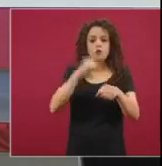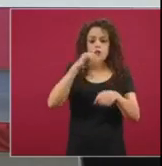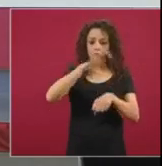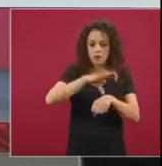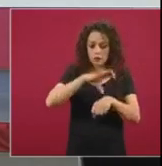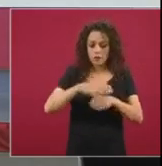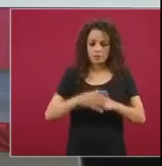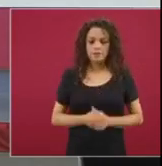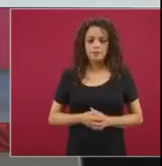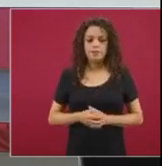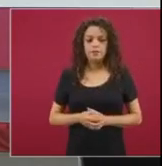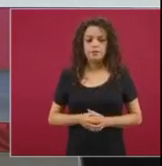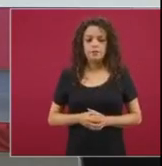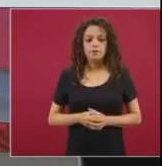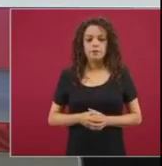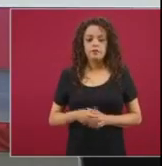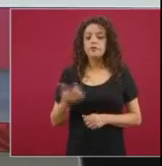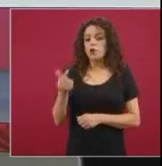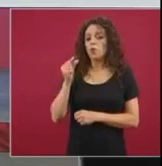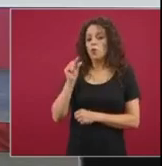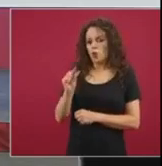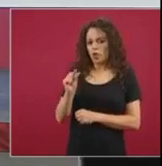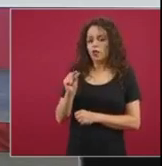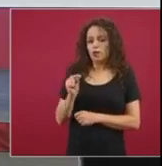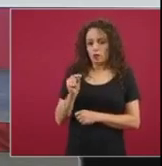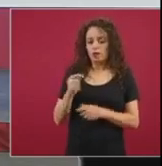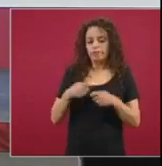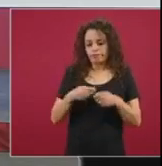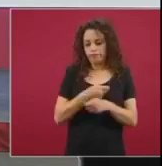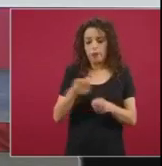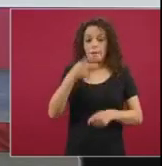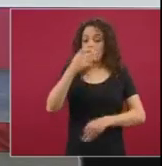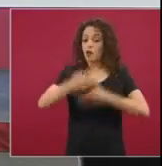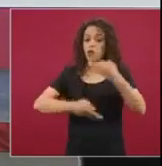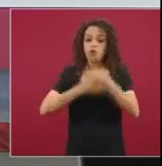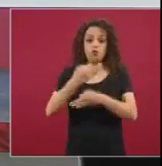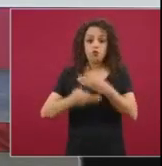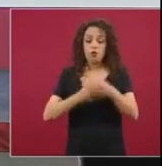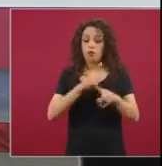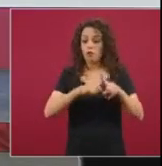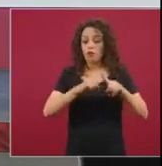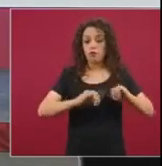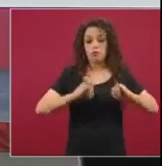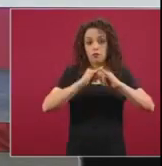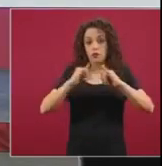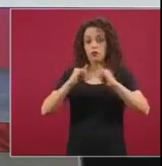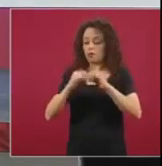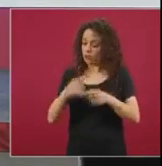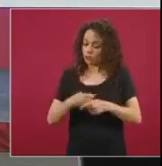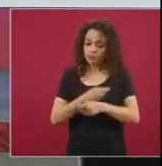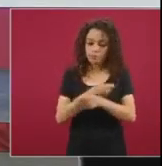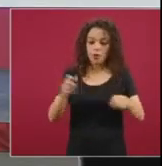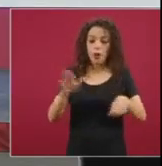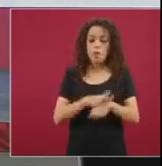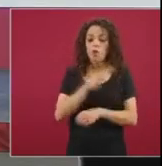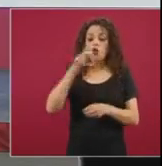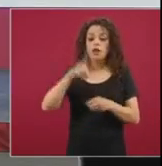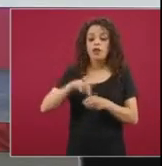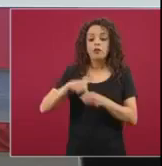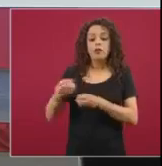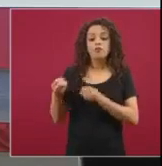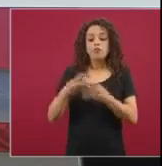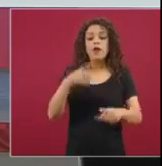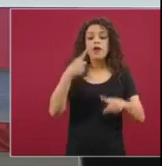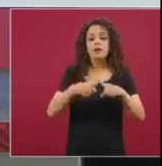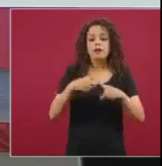enviando cuando tenemos casos probables, pero se les da a todas las instituciones, dado que es una donación de OPS. Con eso terminaría mi plática. Muchísimas